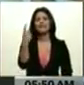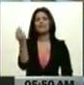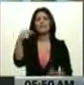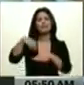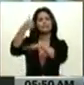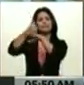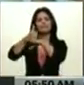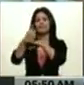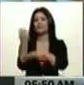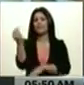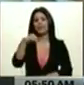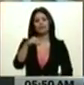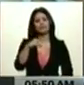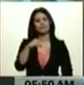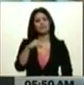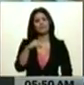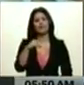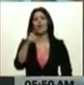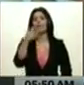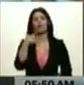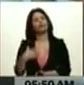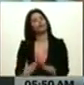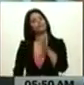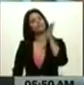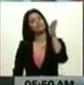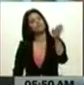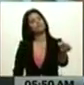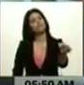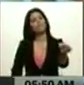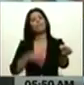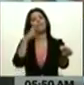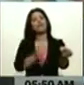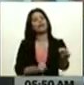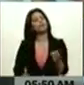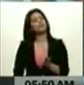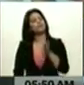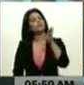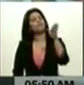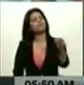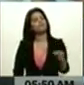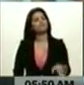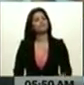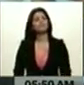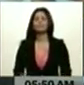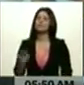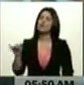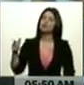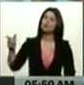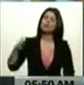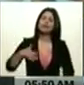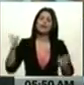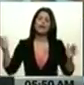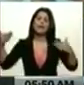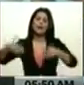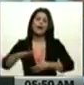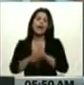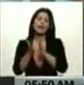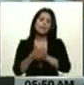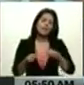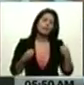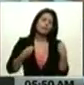autoridad. Pero usted va para Petare y se consigue con un bicho ahí que te dice, ¿cuántos bultos de harina pan quieres tú, el mío? Yo te los